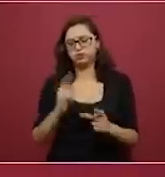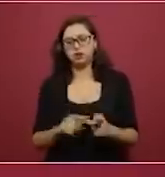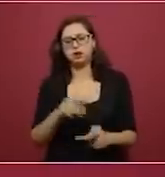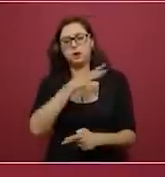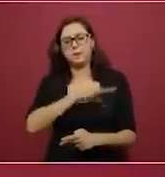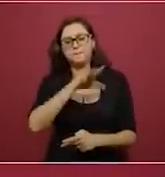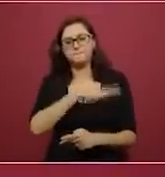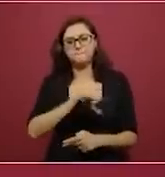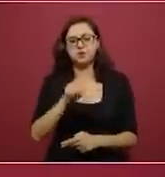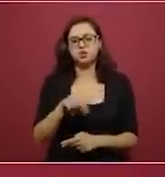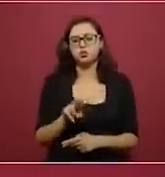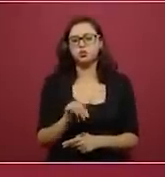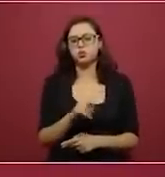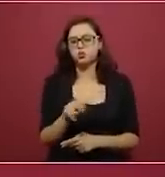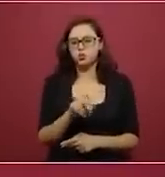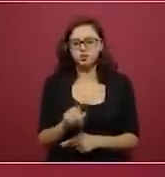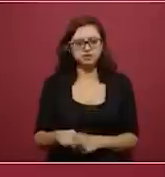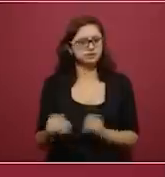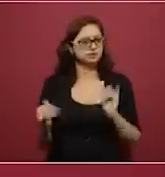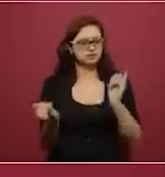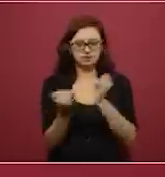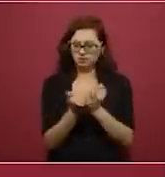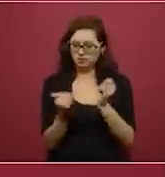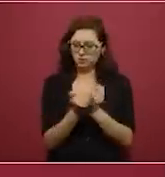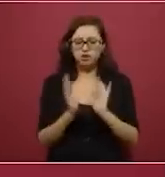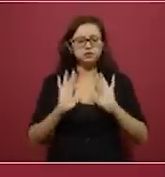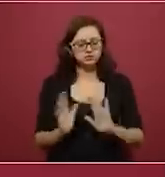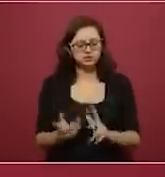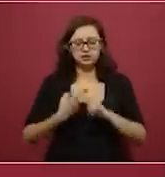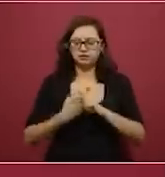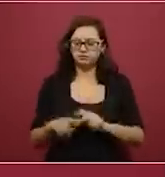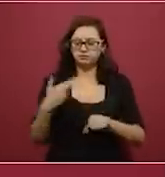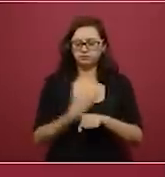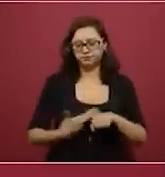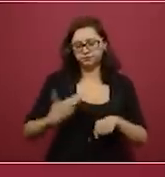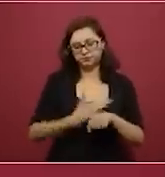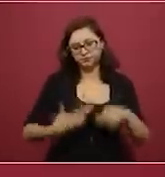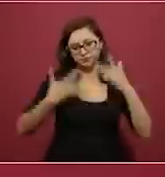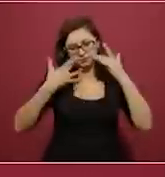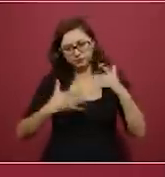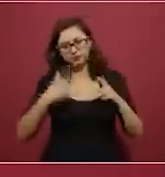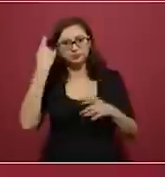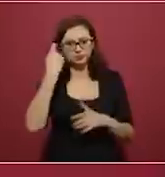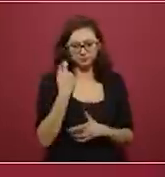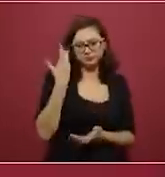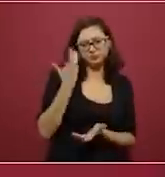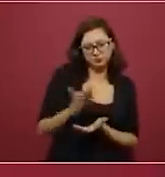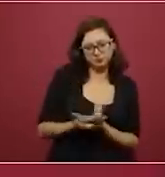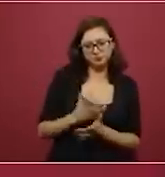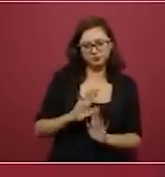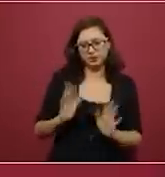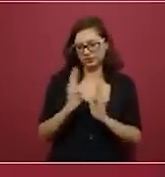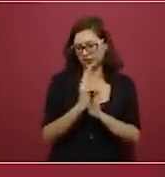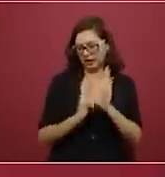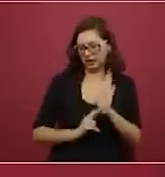núñez márquez también ha iniciado su proceso de retiro con el reglamentario